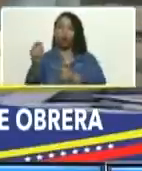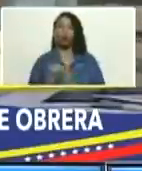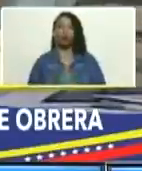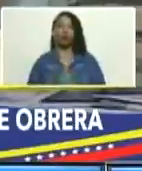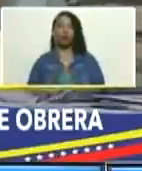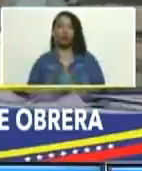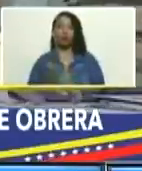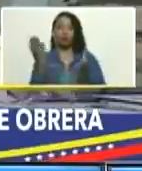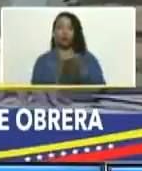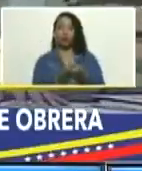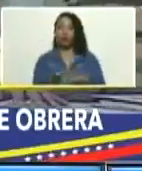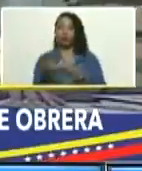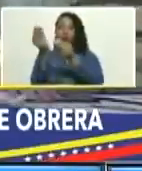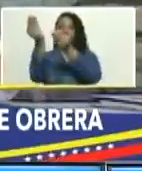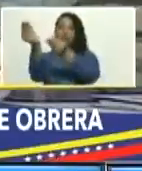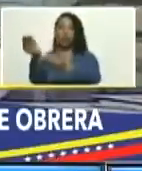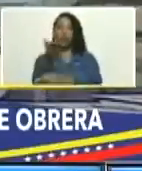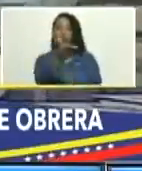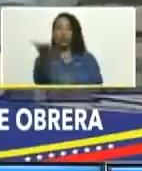Se las dejo.